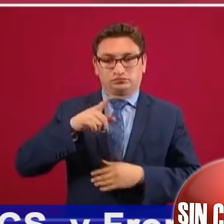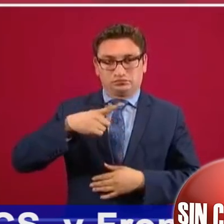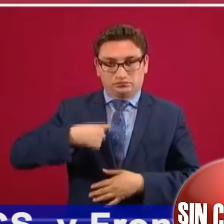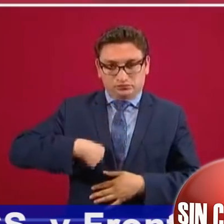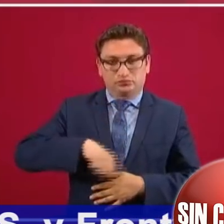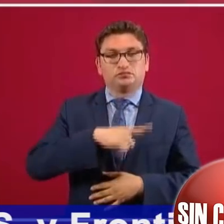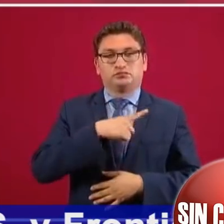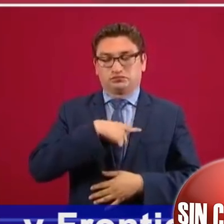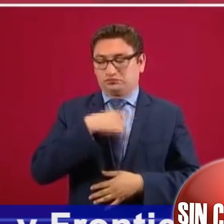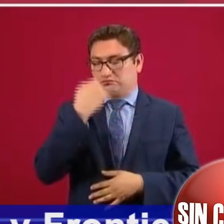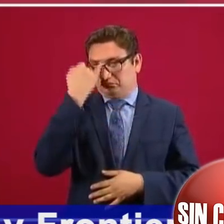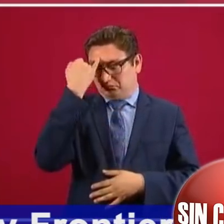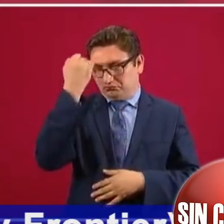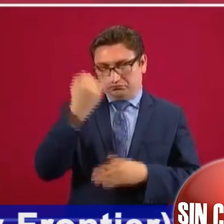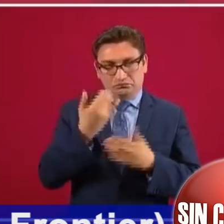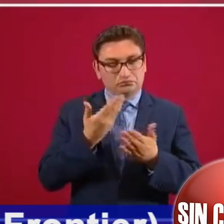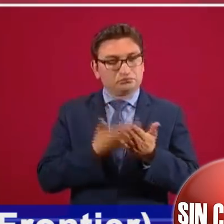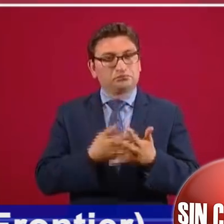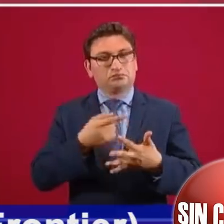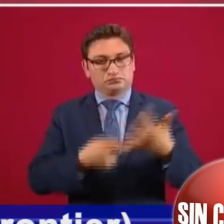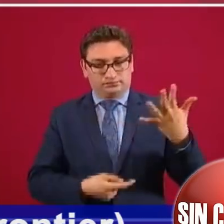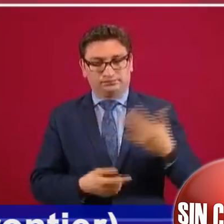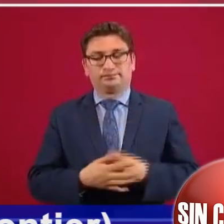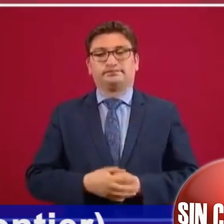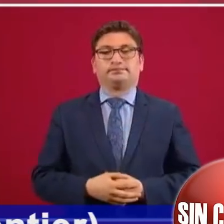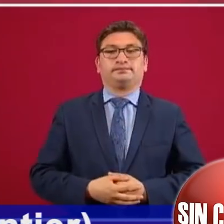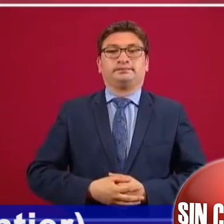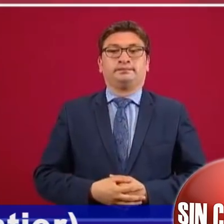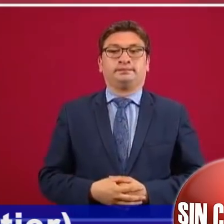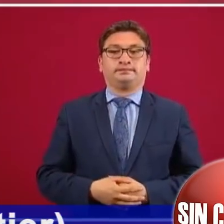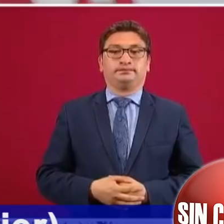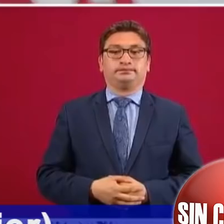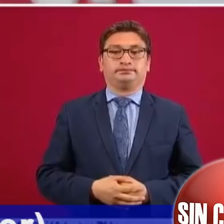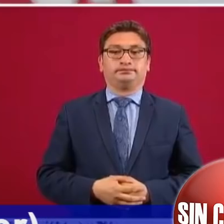propia estrategia y se burlan,